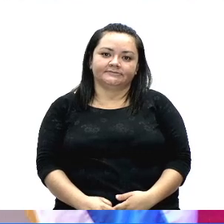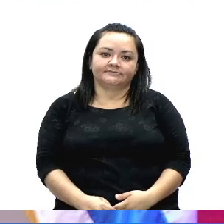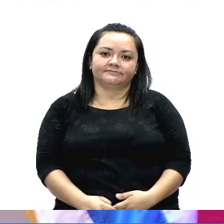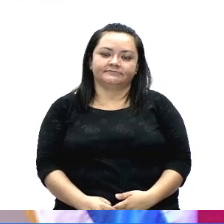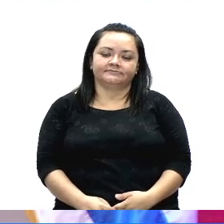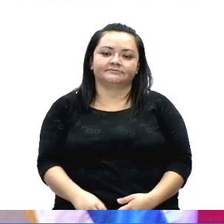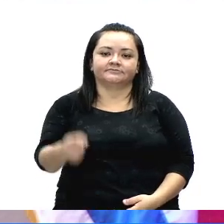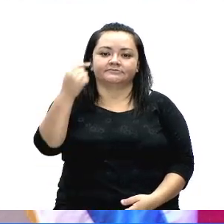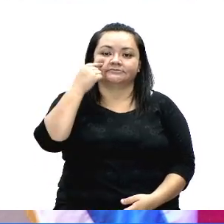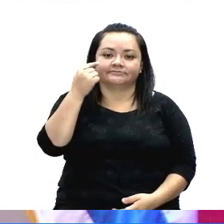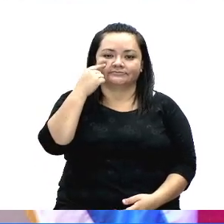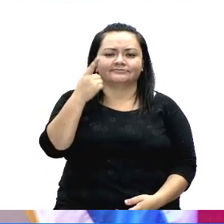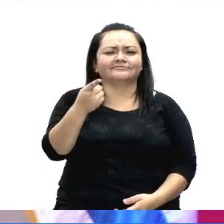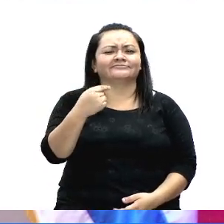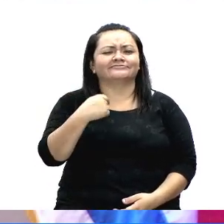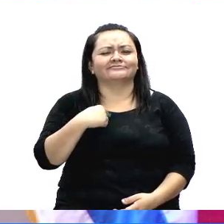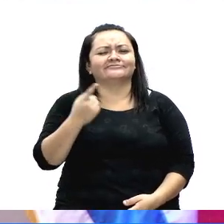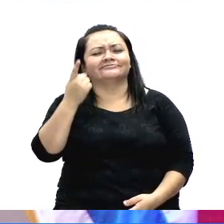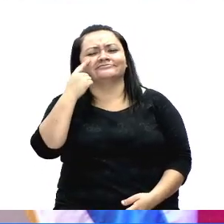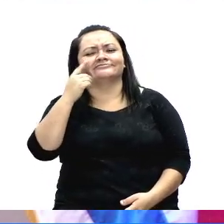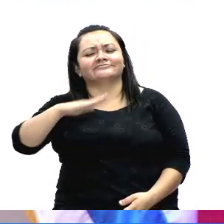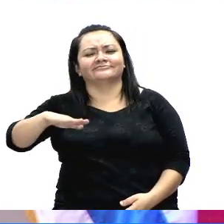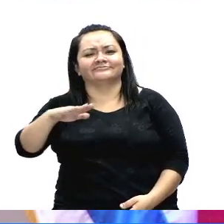a donde estábamos mi hermano